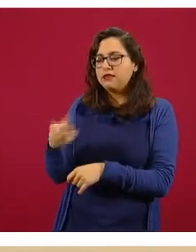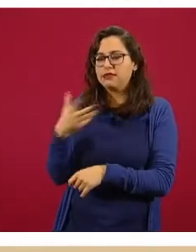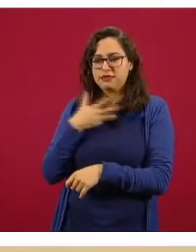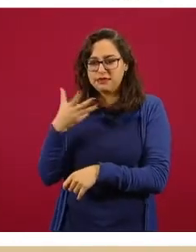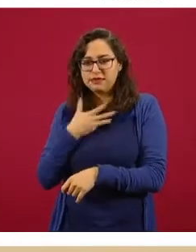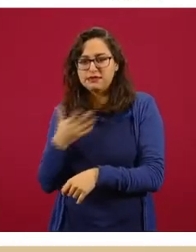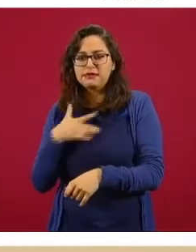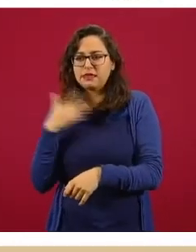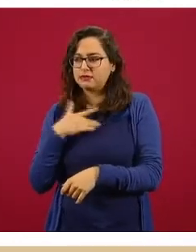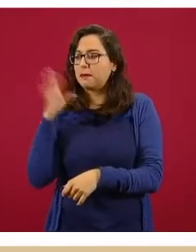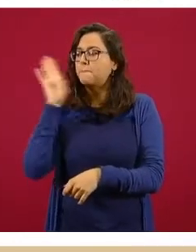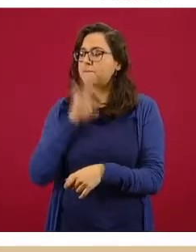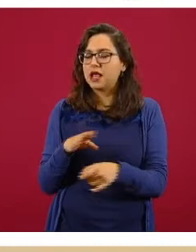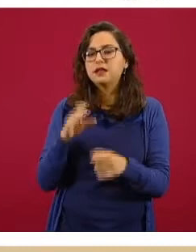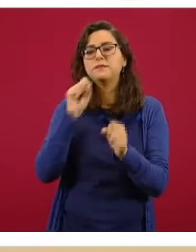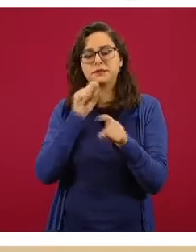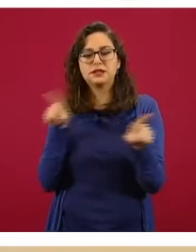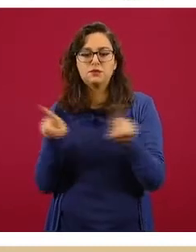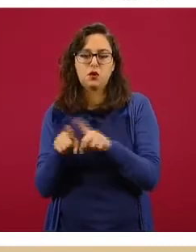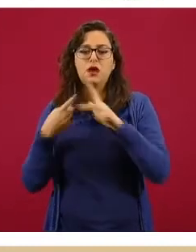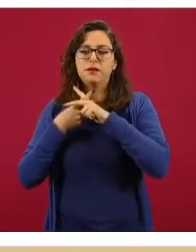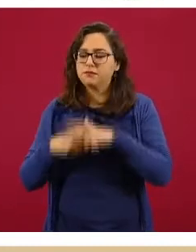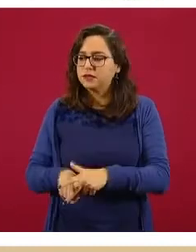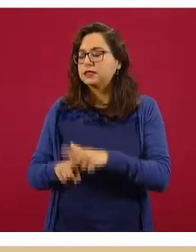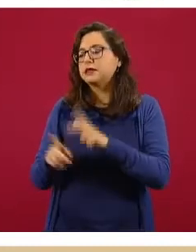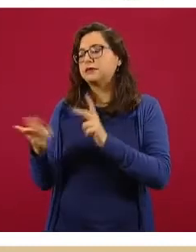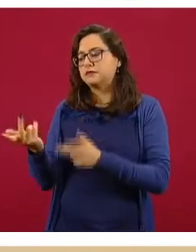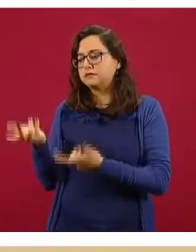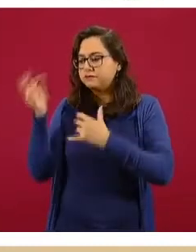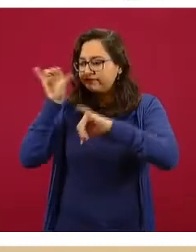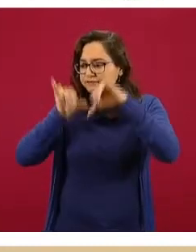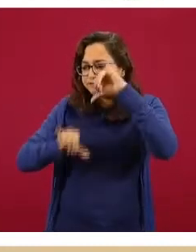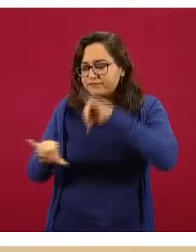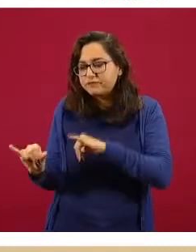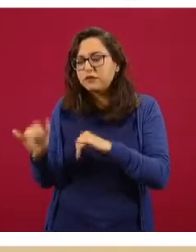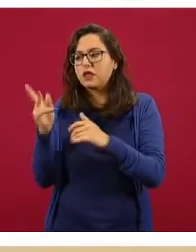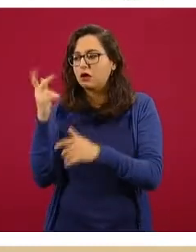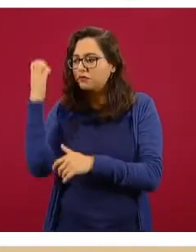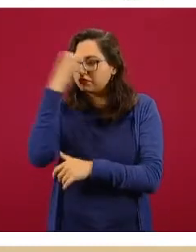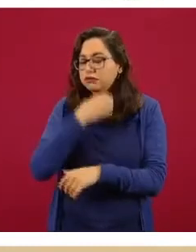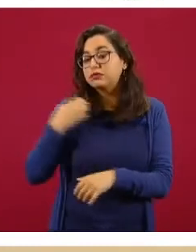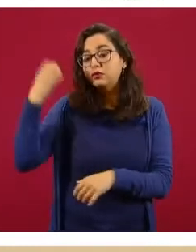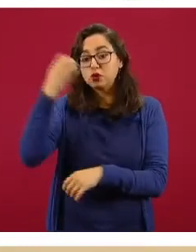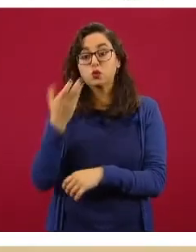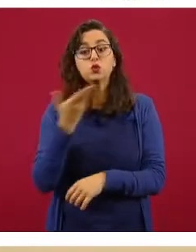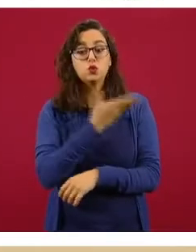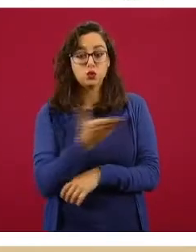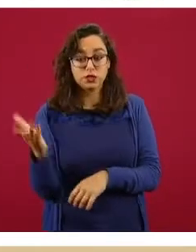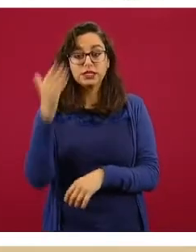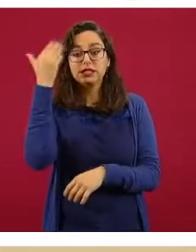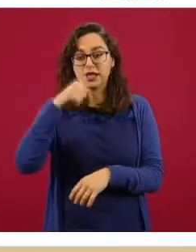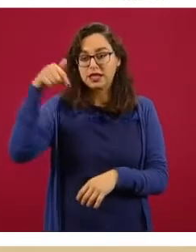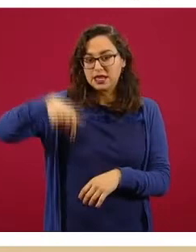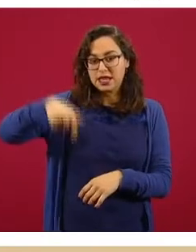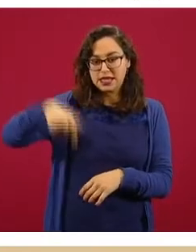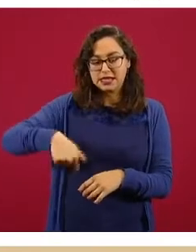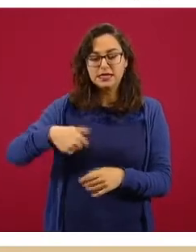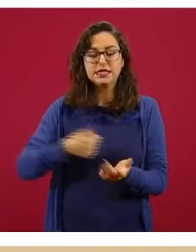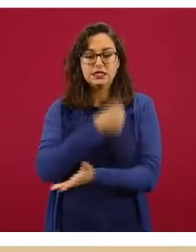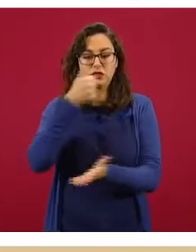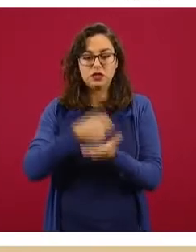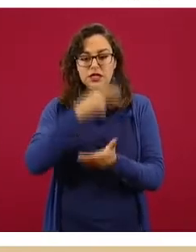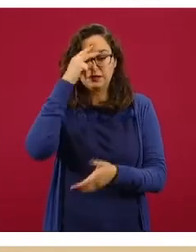diagnósticas. Este modelo aquí en la zona centro del país, ustedes que viven aquí, lo han conocido por el programa